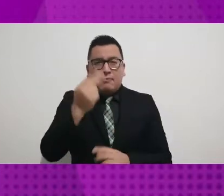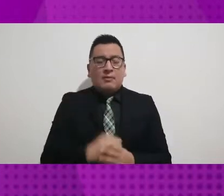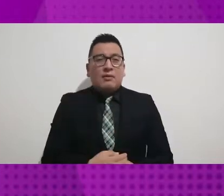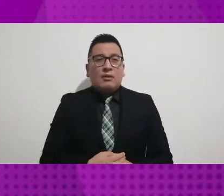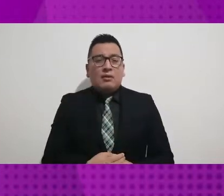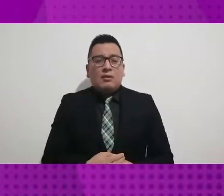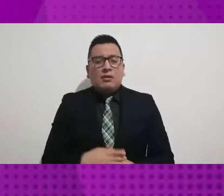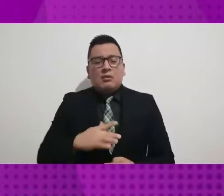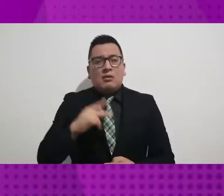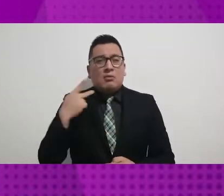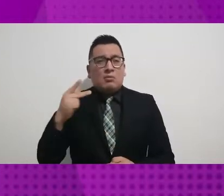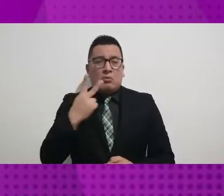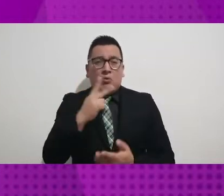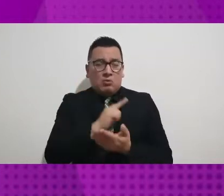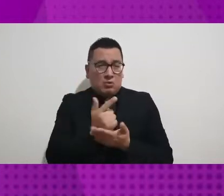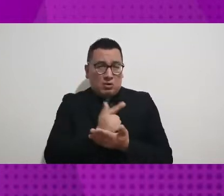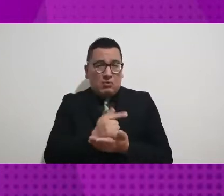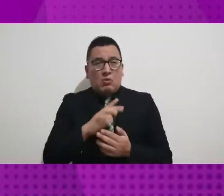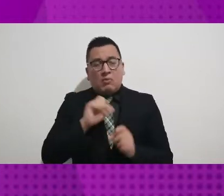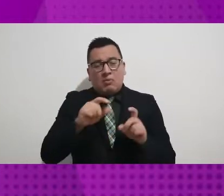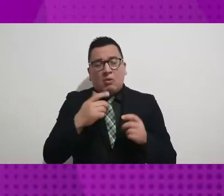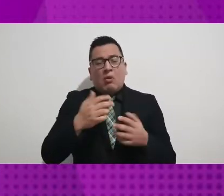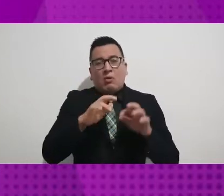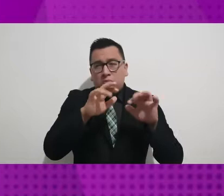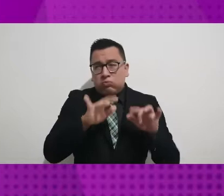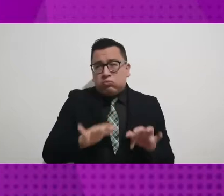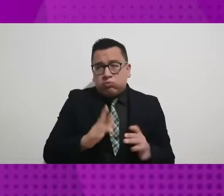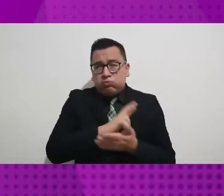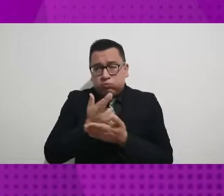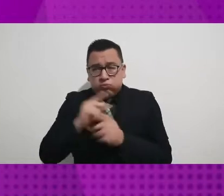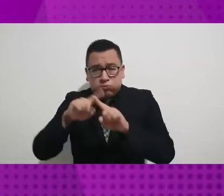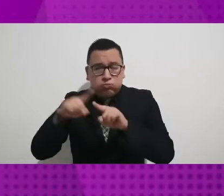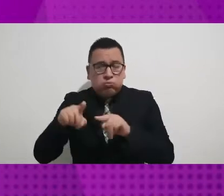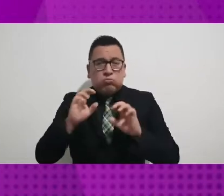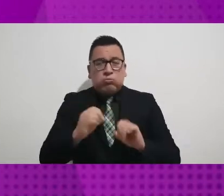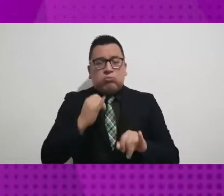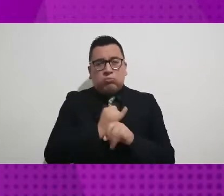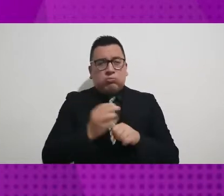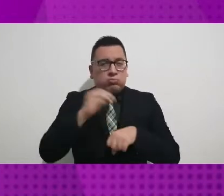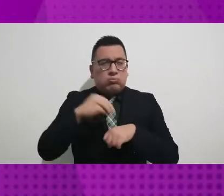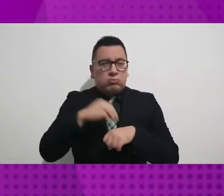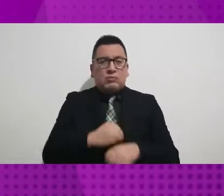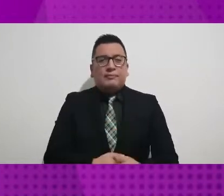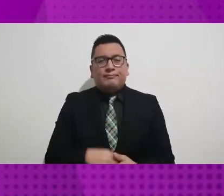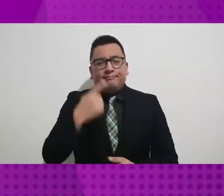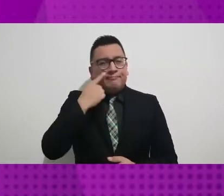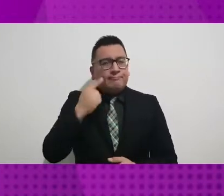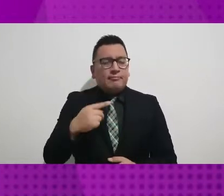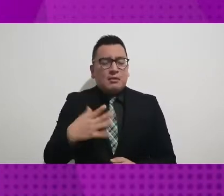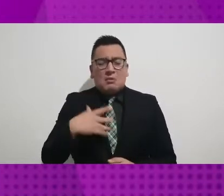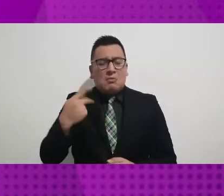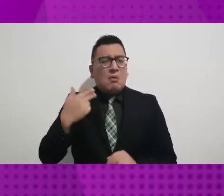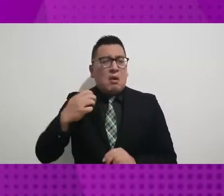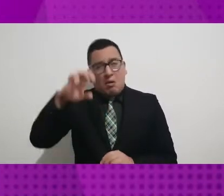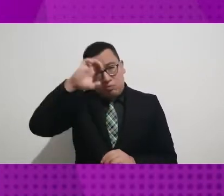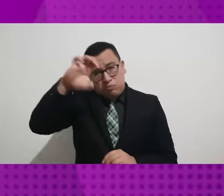diversas universidades. Tiene 2 libros publicados y ha sido articulista y columnista en diversos medios especializados. Como